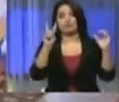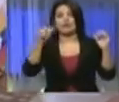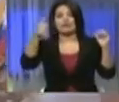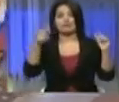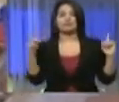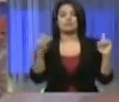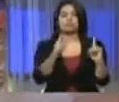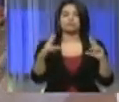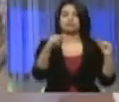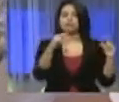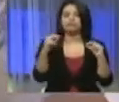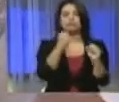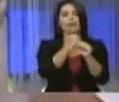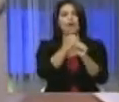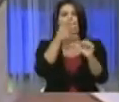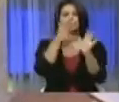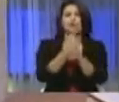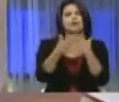y